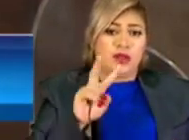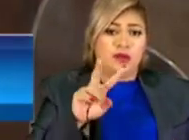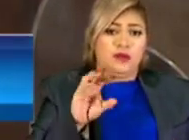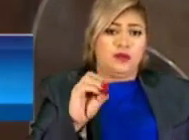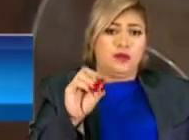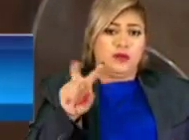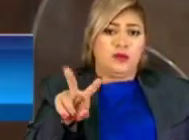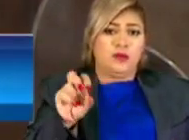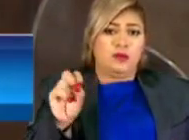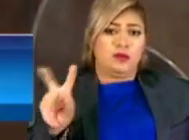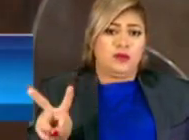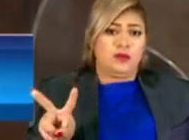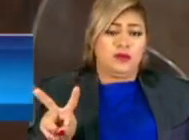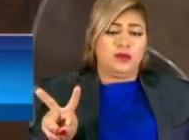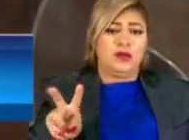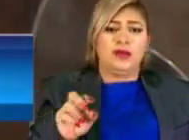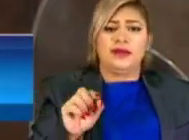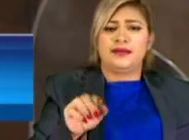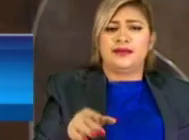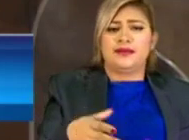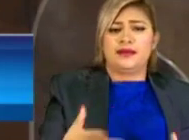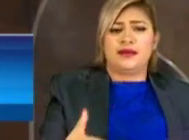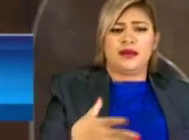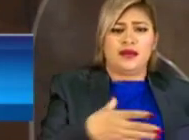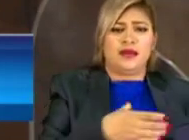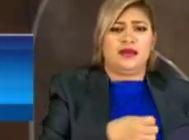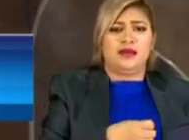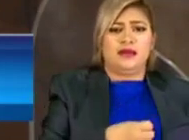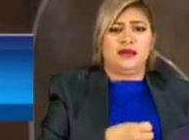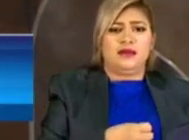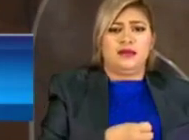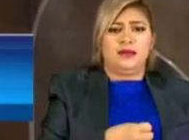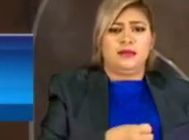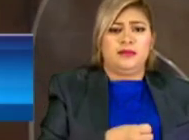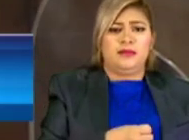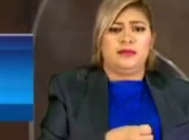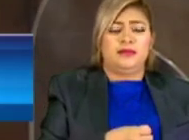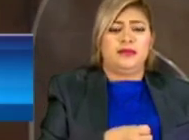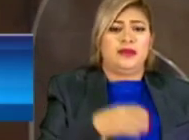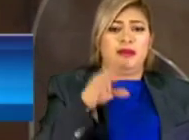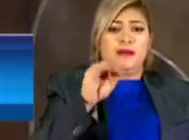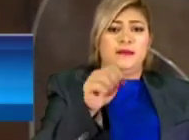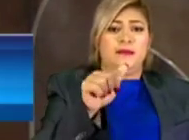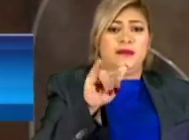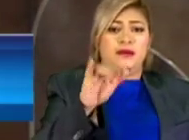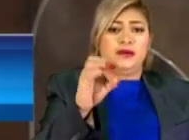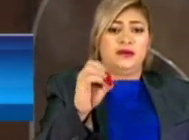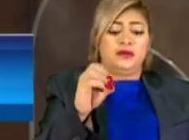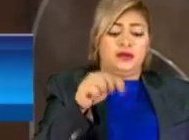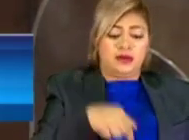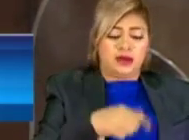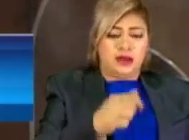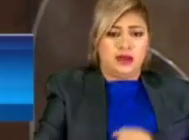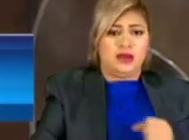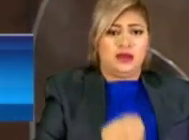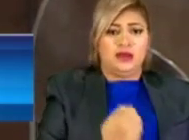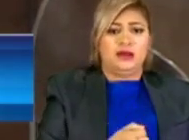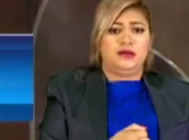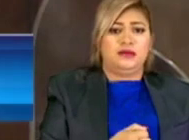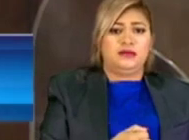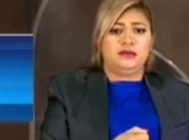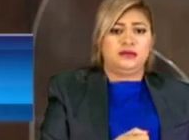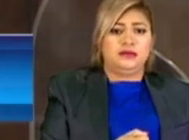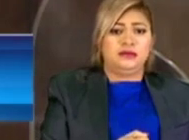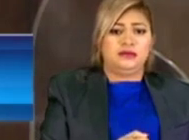2022, que se realizará en mayo de este año.